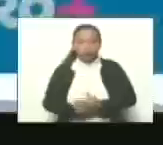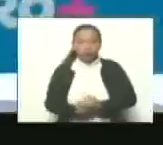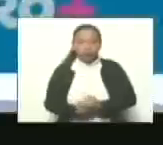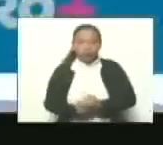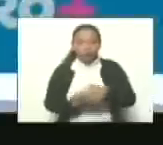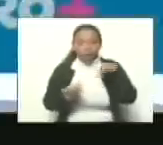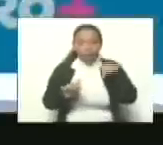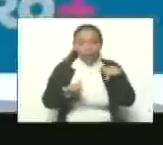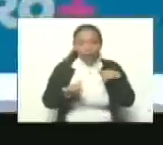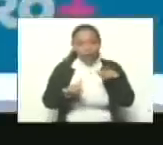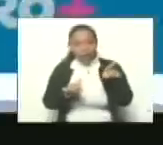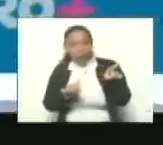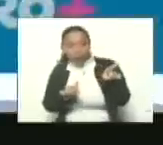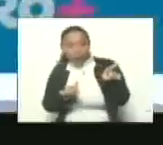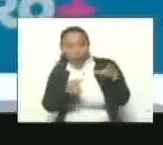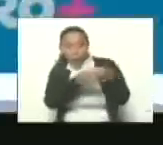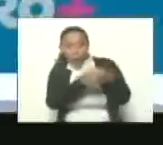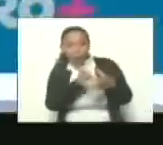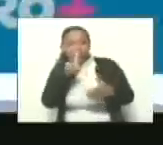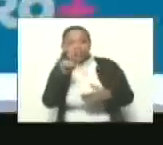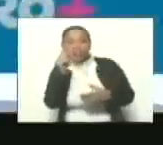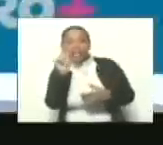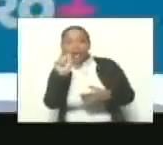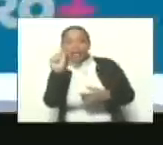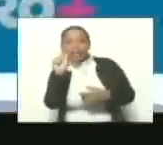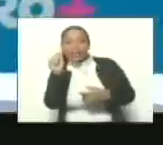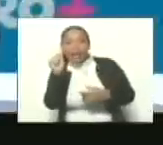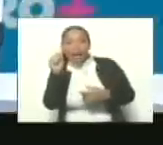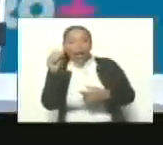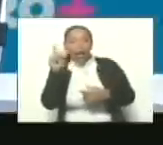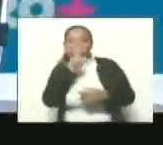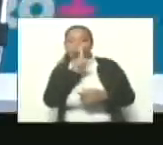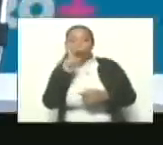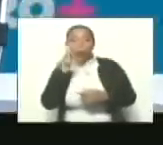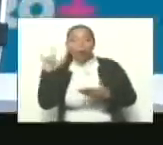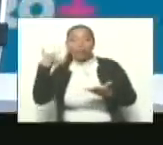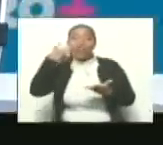aquí, de Viasa. Y por aquí, Viasa.